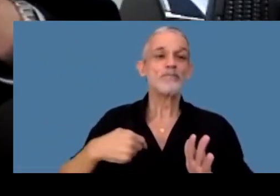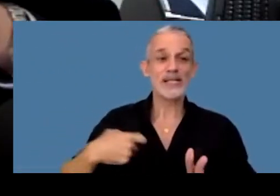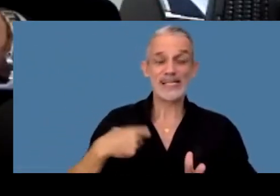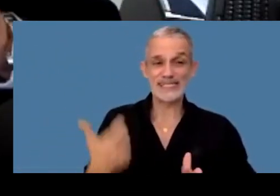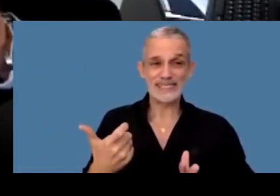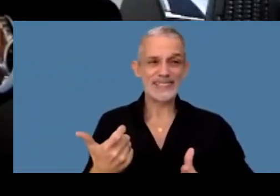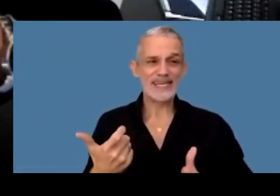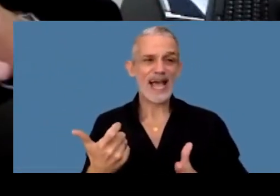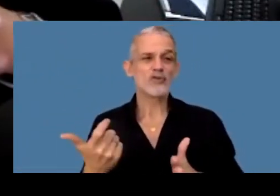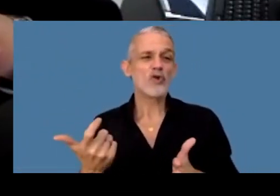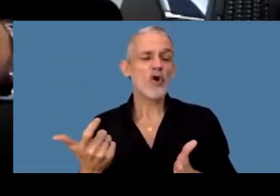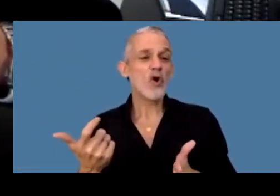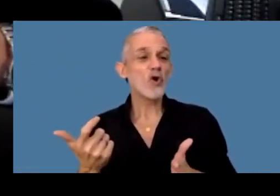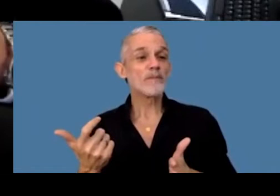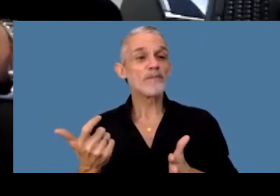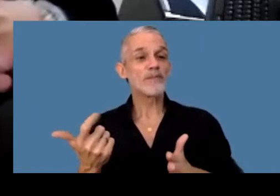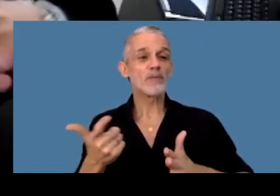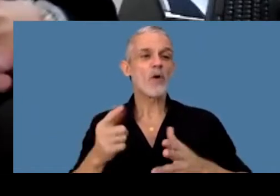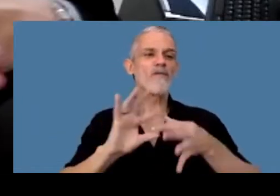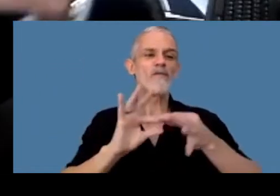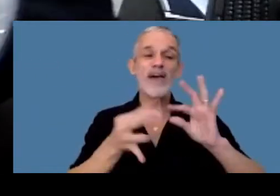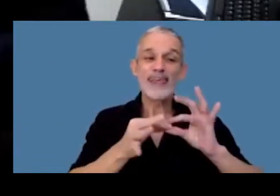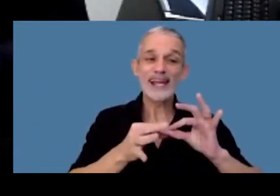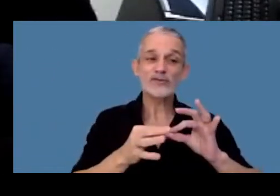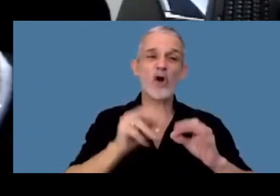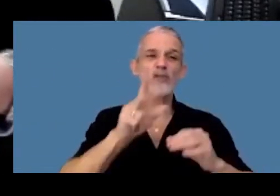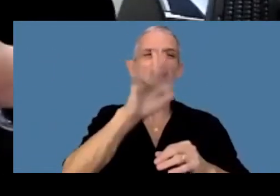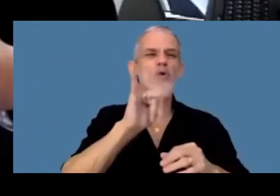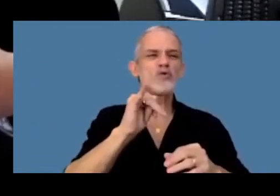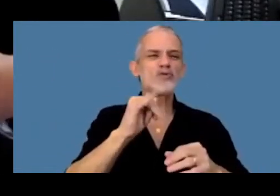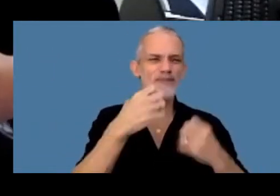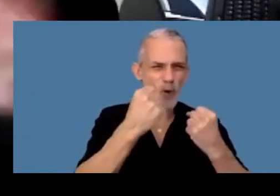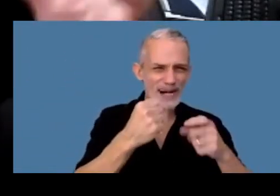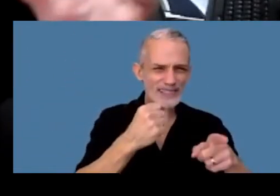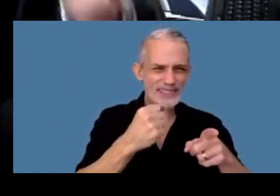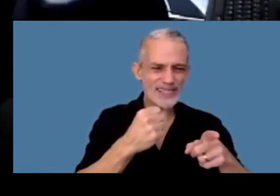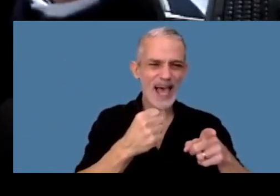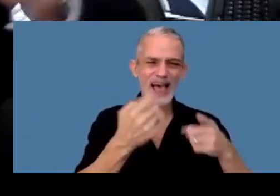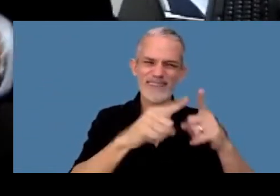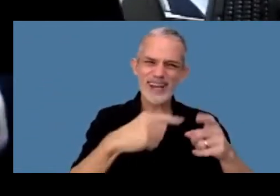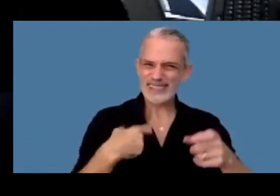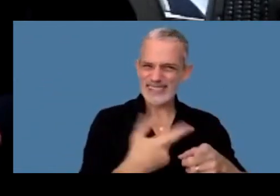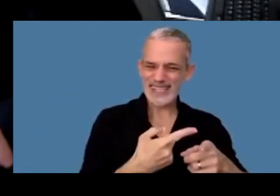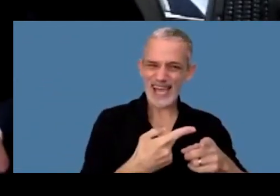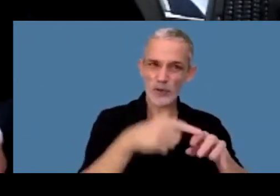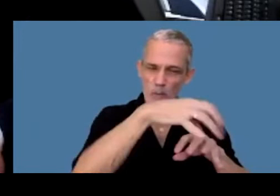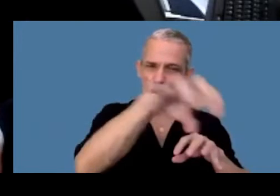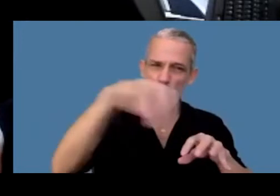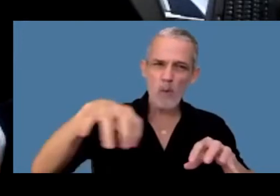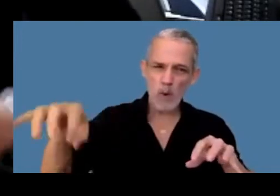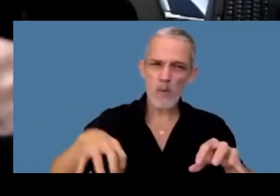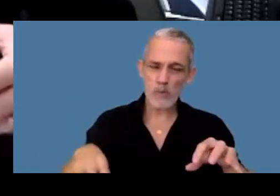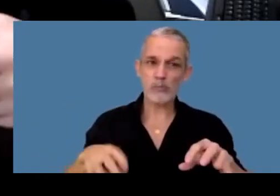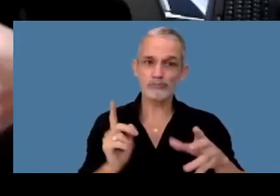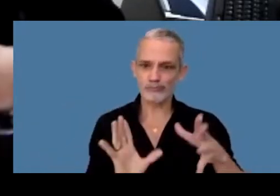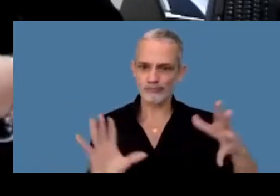la Federación de Luz y Fuerza, que en realidad hay un montón de sindicatos en todo el país que se engloban dentro de una federación.